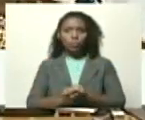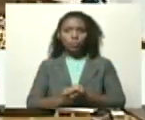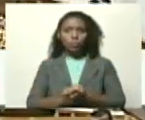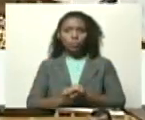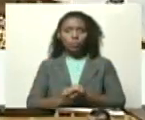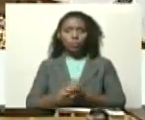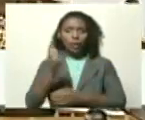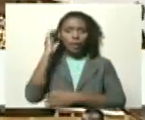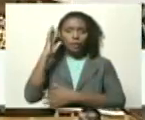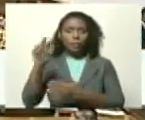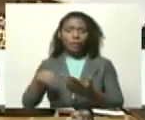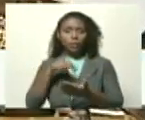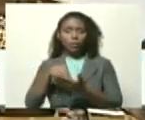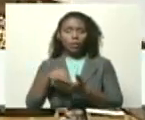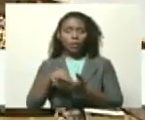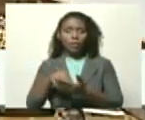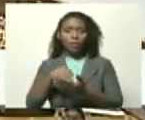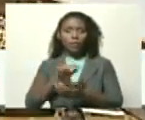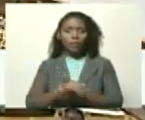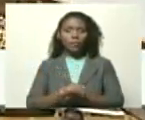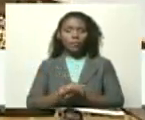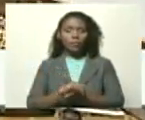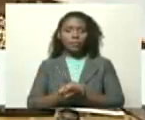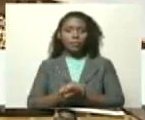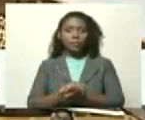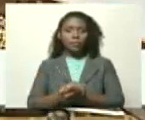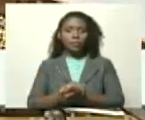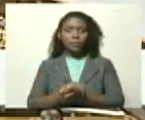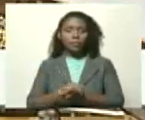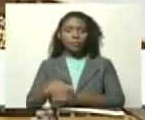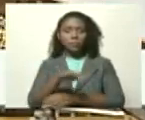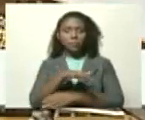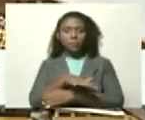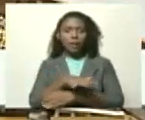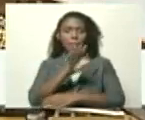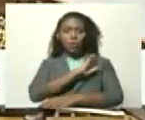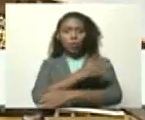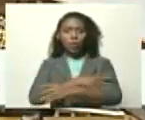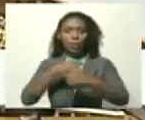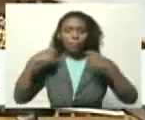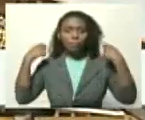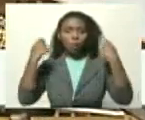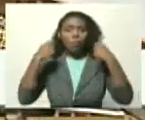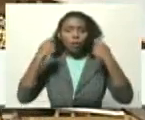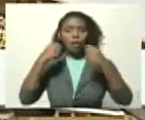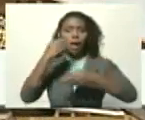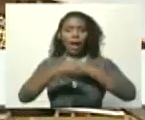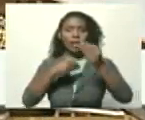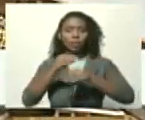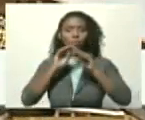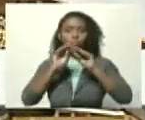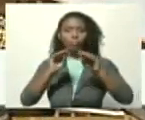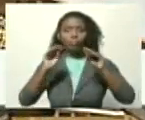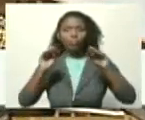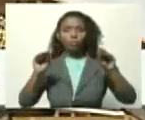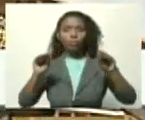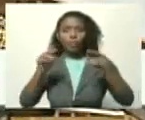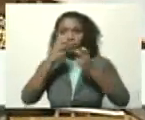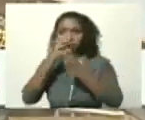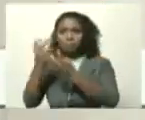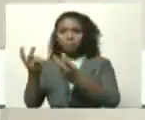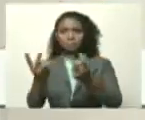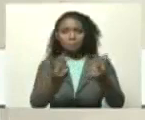del hemiciclo de sesiones del Palacio Federal Legislativo, donde el Poder Popular ha sido convocado como